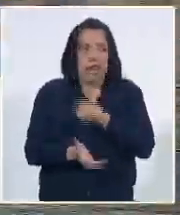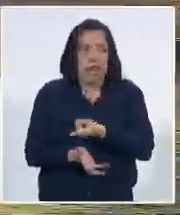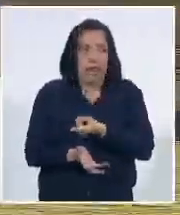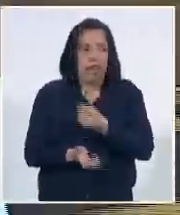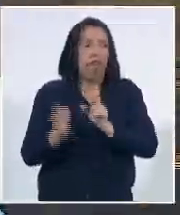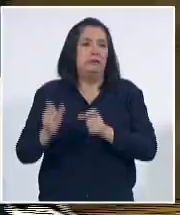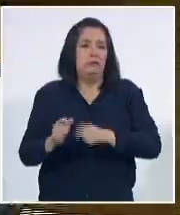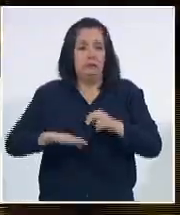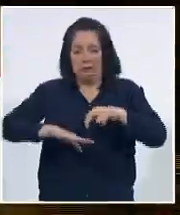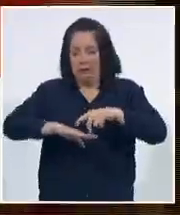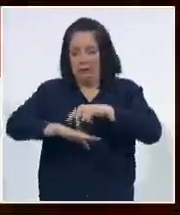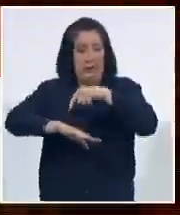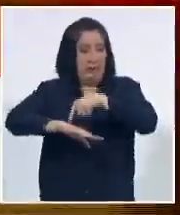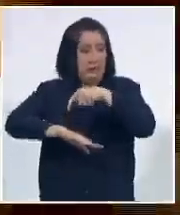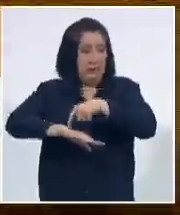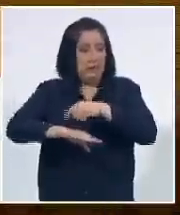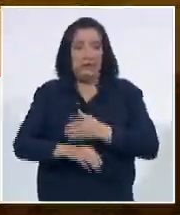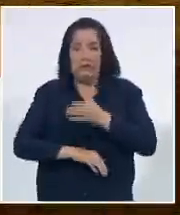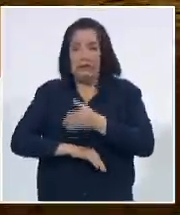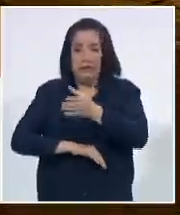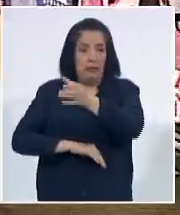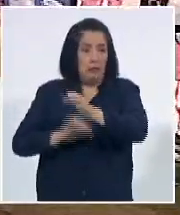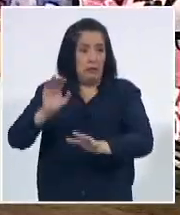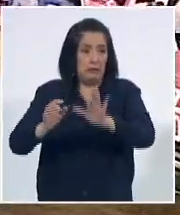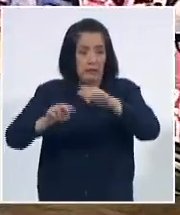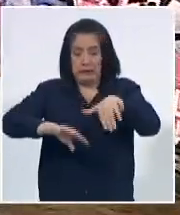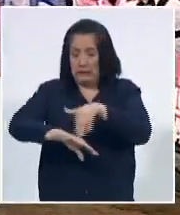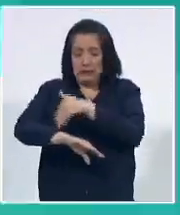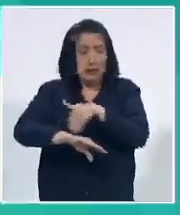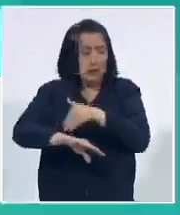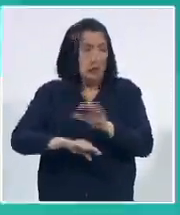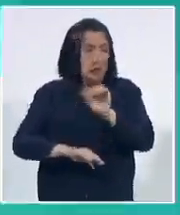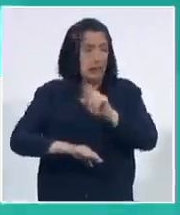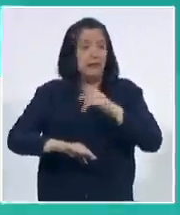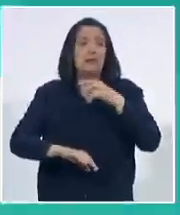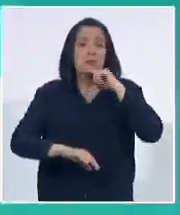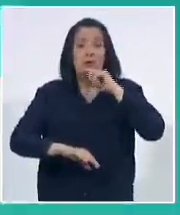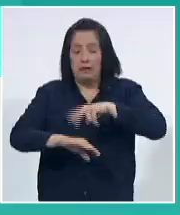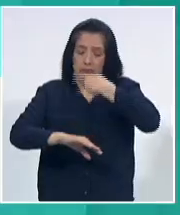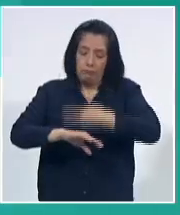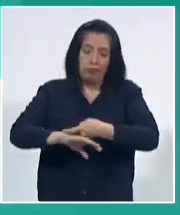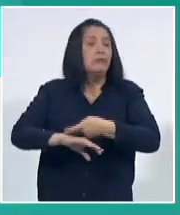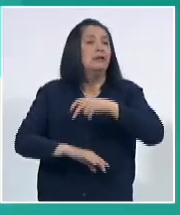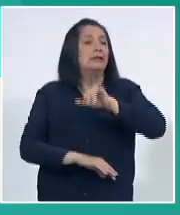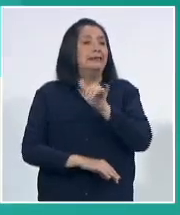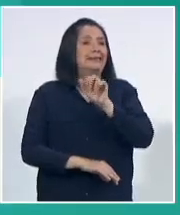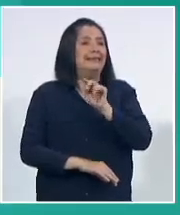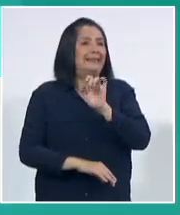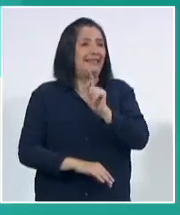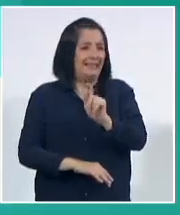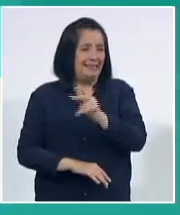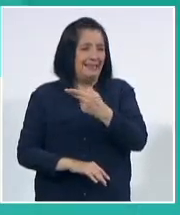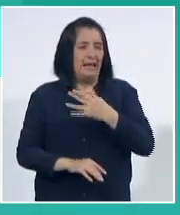Sobre la vereda de la cuadra 17 de la avenida José Carlos María de Guienate, terminó el cuerpo de Janet Ramos Cisneros, de 25